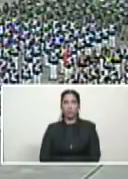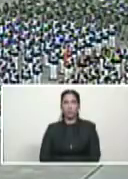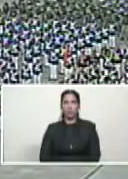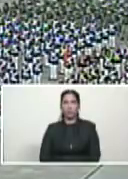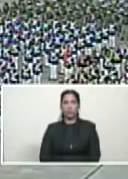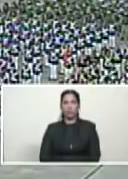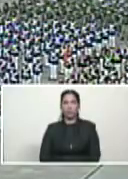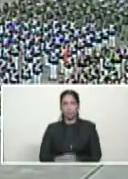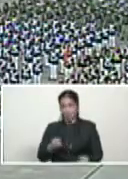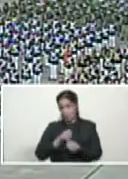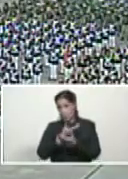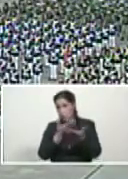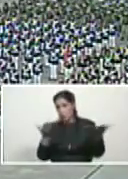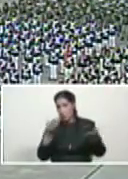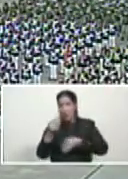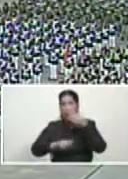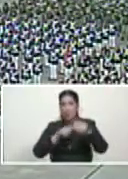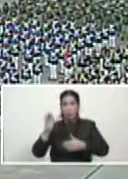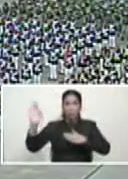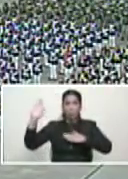Y si ustedes han hecho un juramento